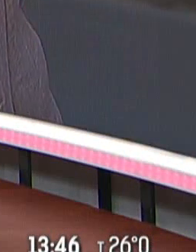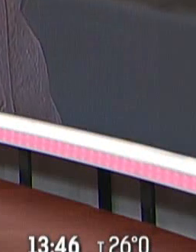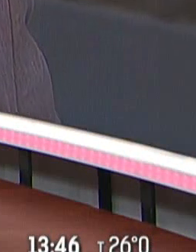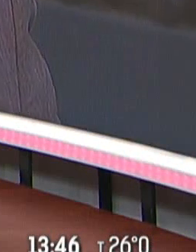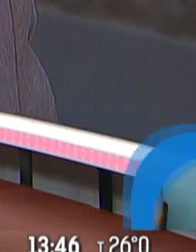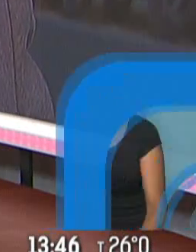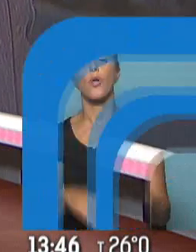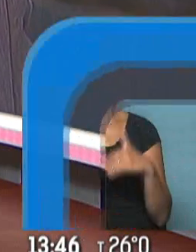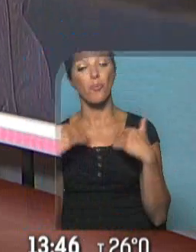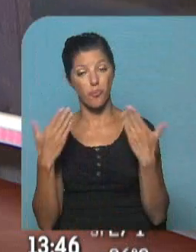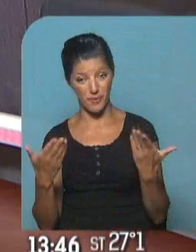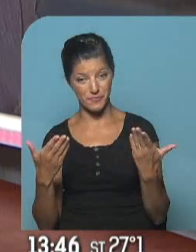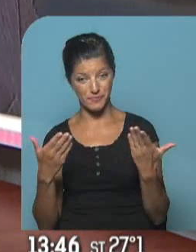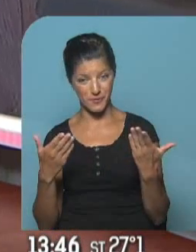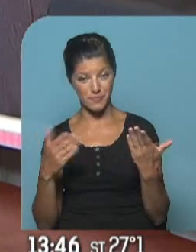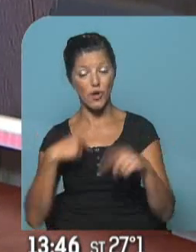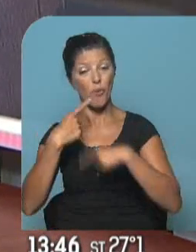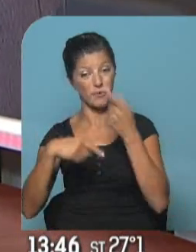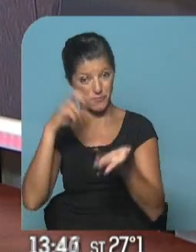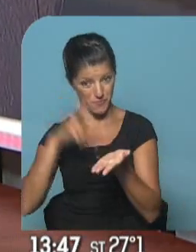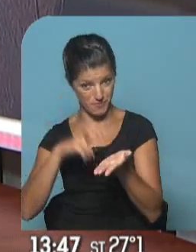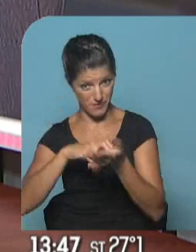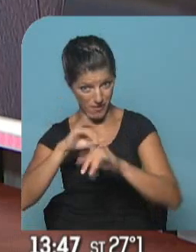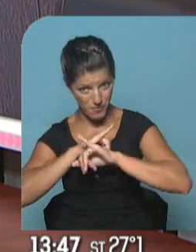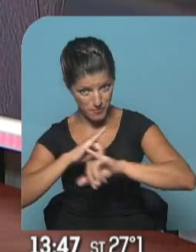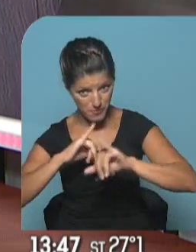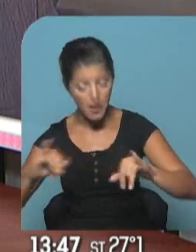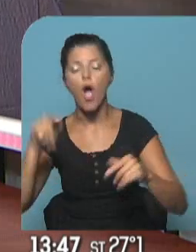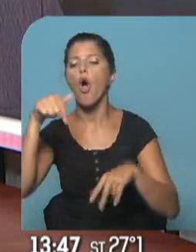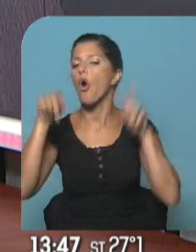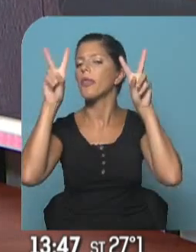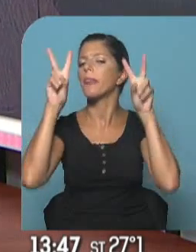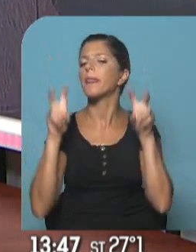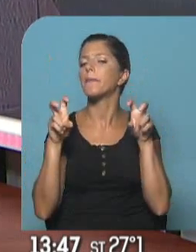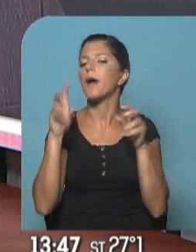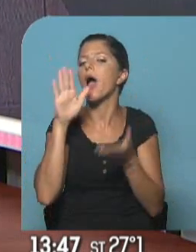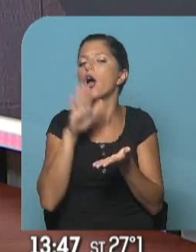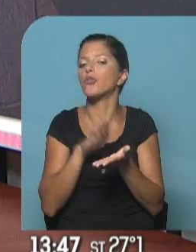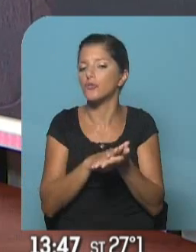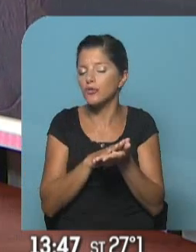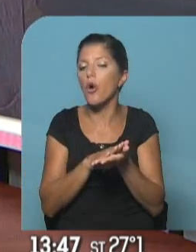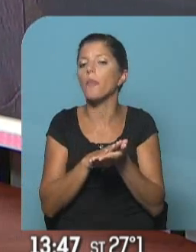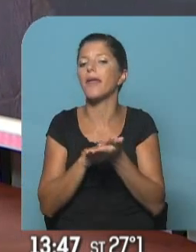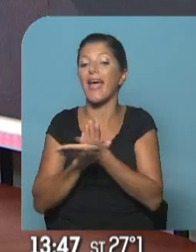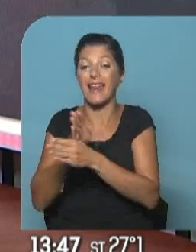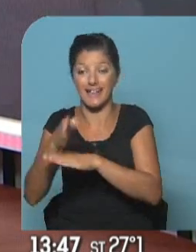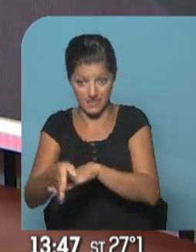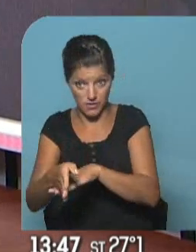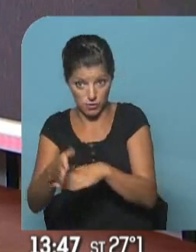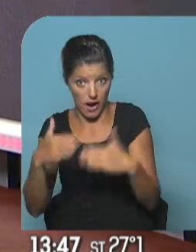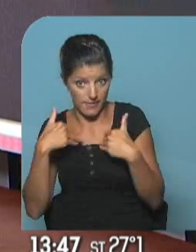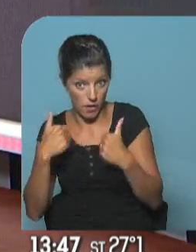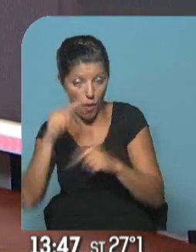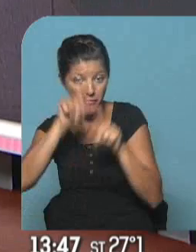Bueno, aquí estamos nuevamente para compartir más información. El tema del día tiene que ver con el cobro por la atención médica a ciudadanos extranjeros,